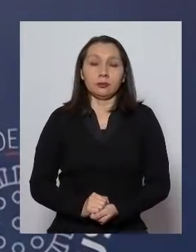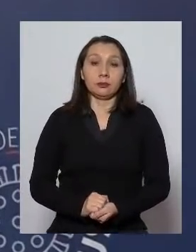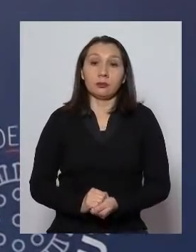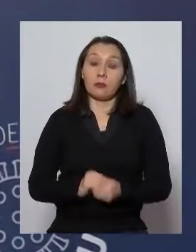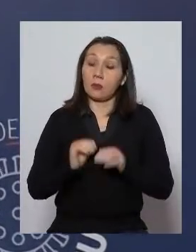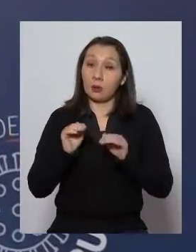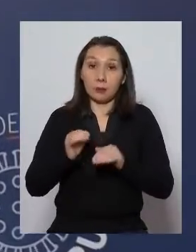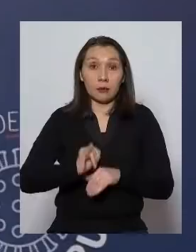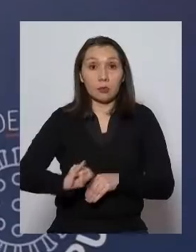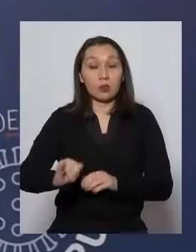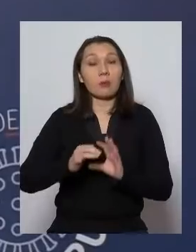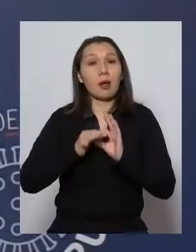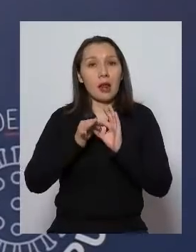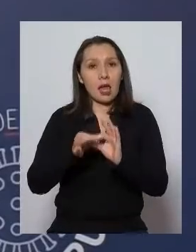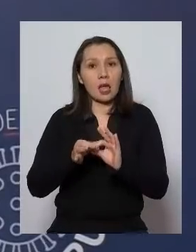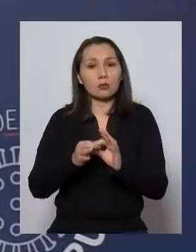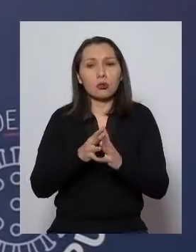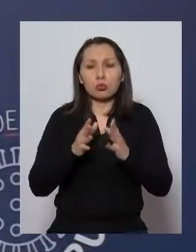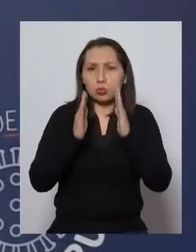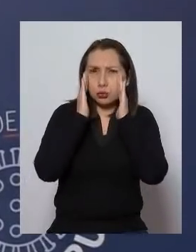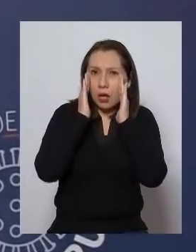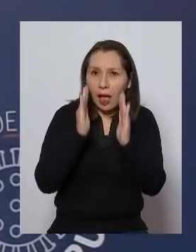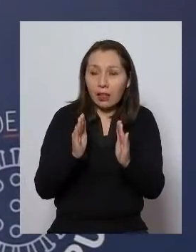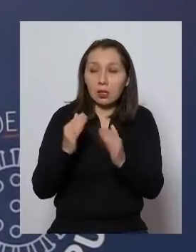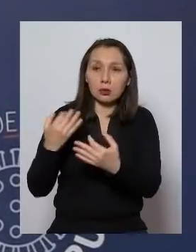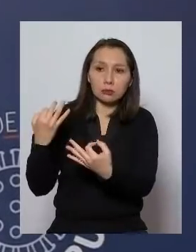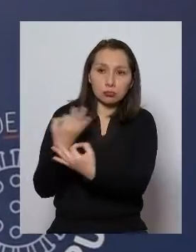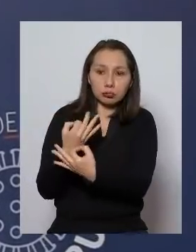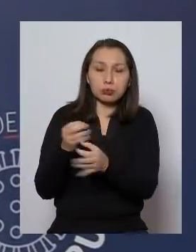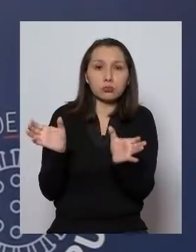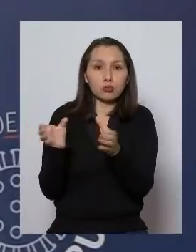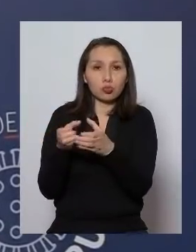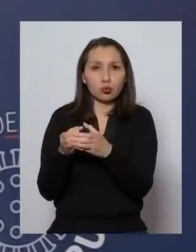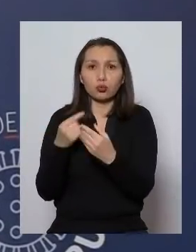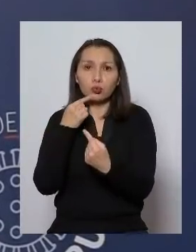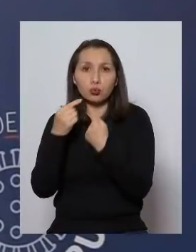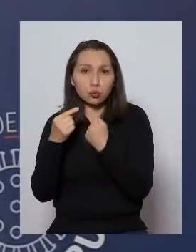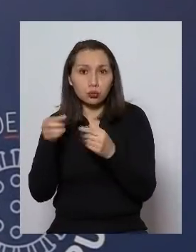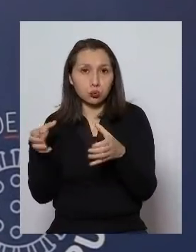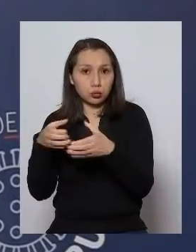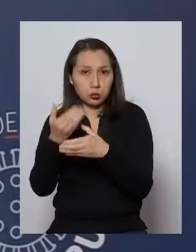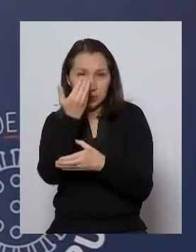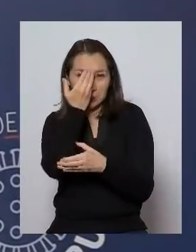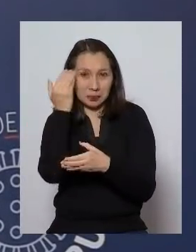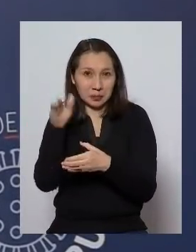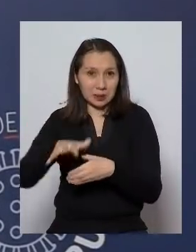Como siempre, agradecemos y estamos muy atentos a las recomendaciones del Consejo Consultivo.